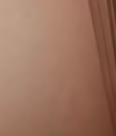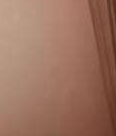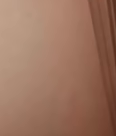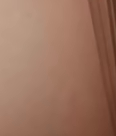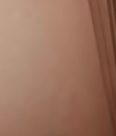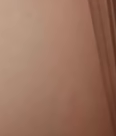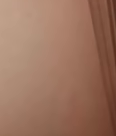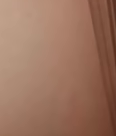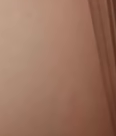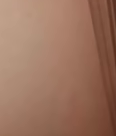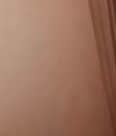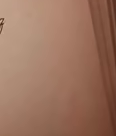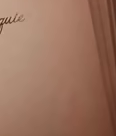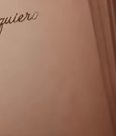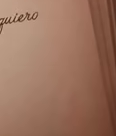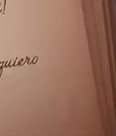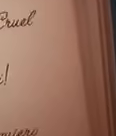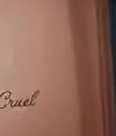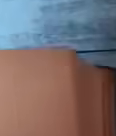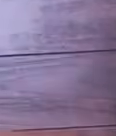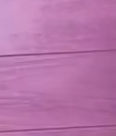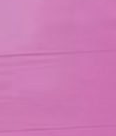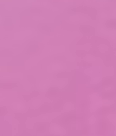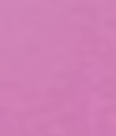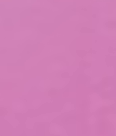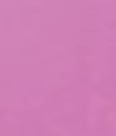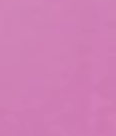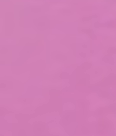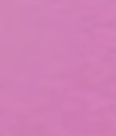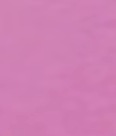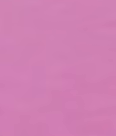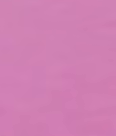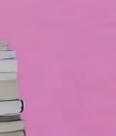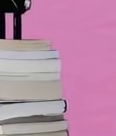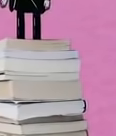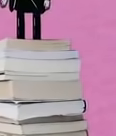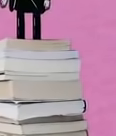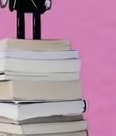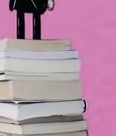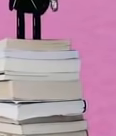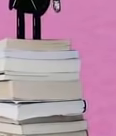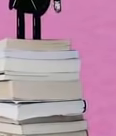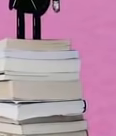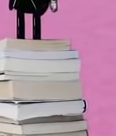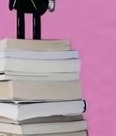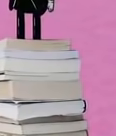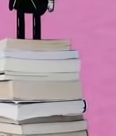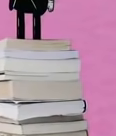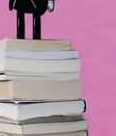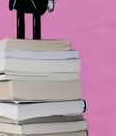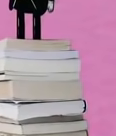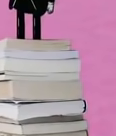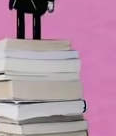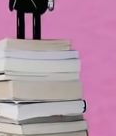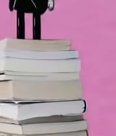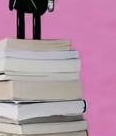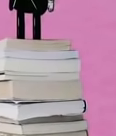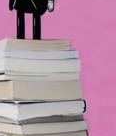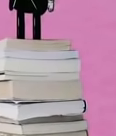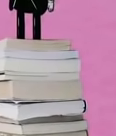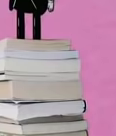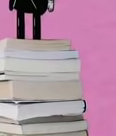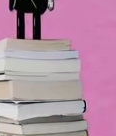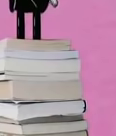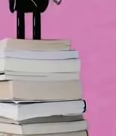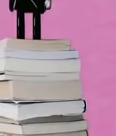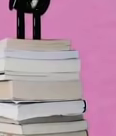siempre. ¡Ay de mí! Su amor por las letras y la patria le dieron a Mariano Melgar la inspiración para escribir poemas que